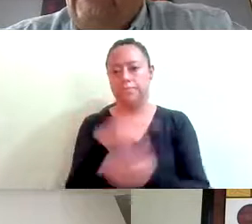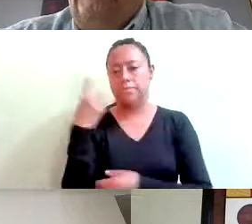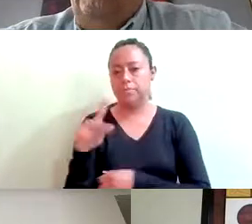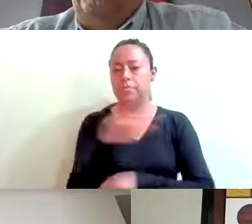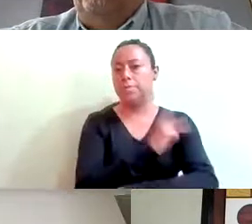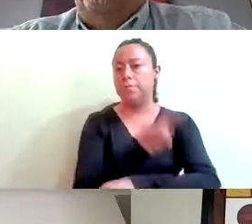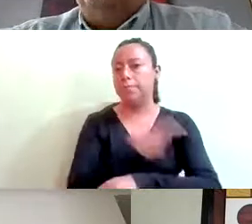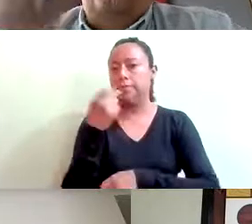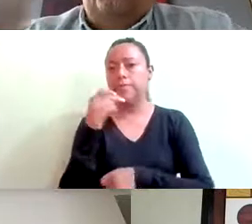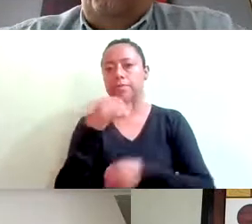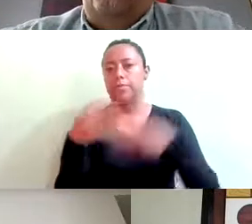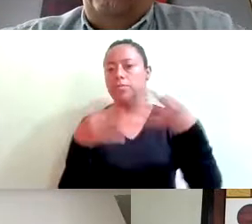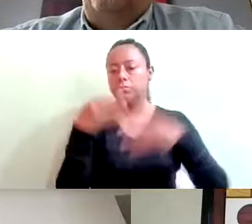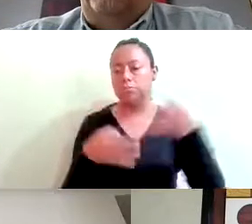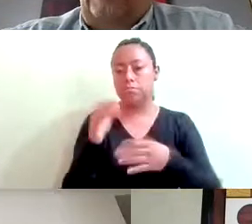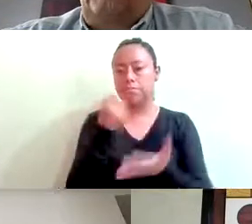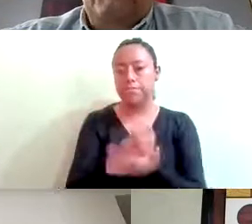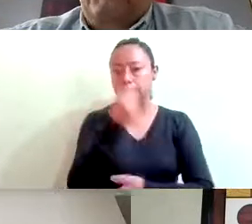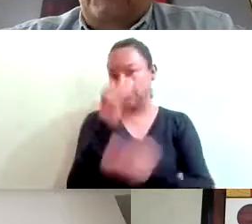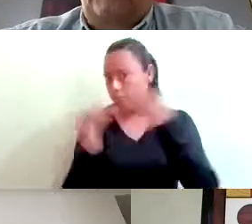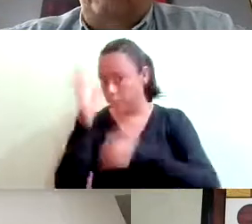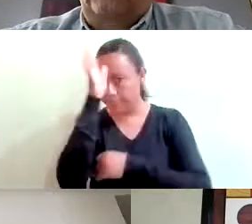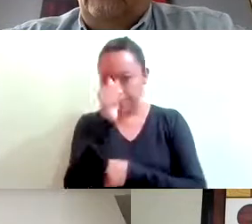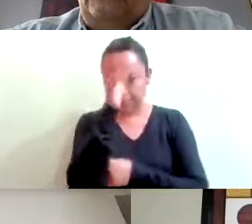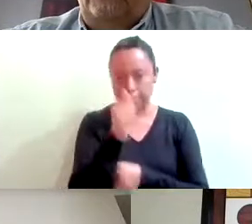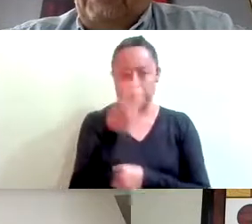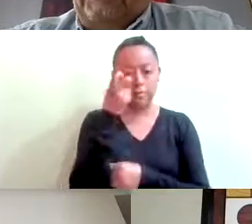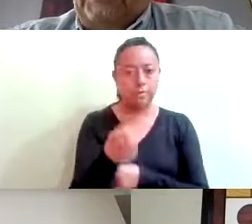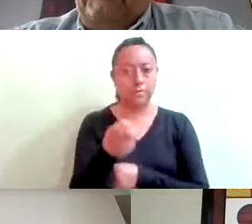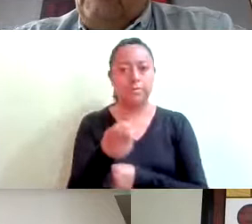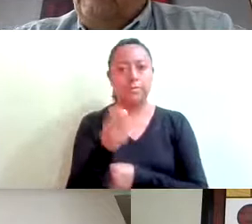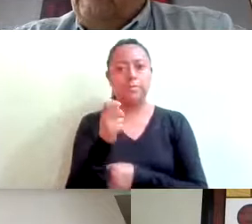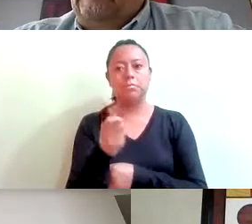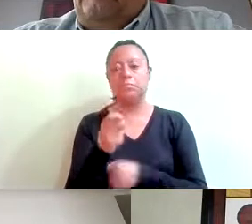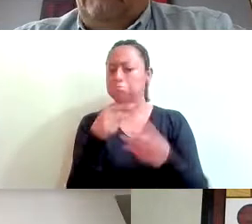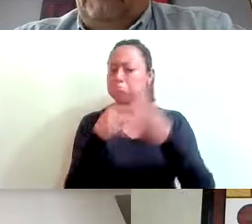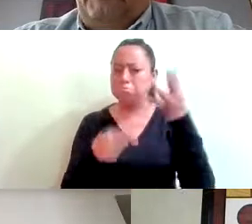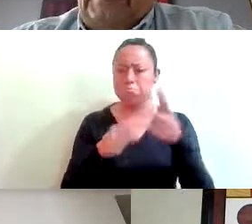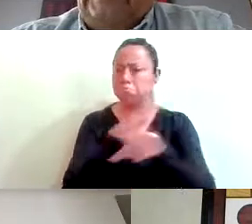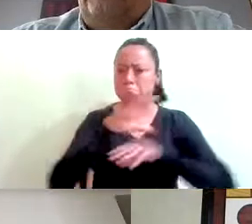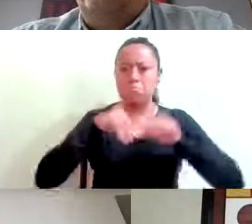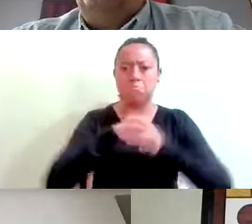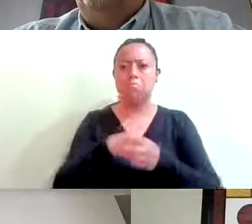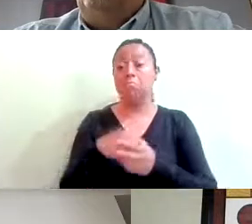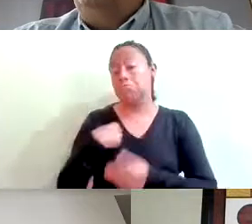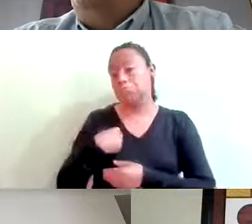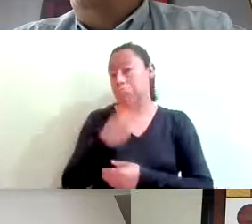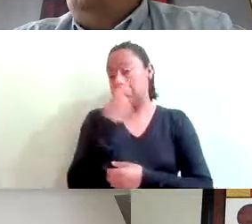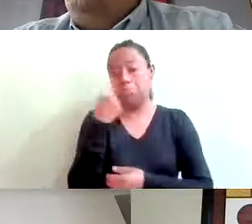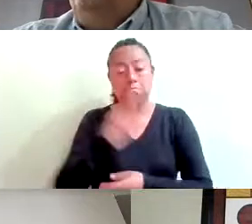Judicial, que se aprobó por unanimidad, que es una previsión muy concreta, que me parece que no